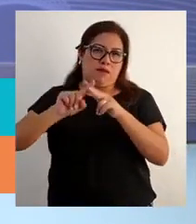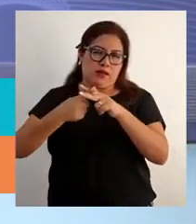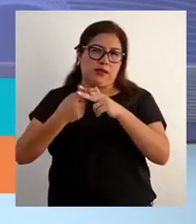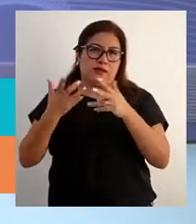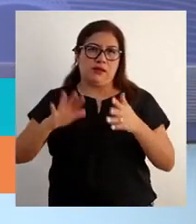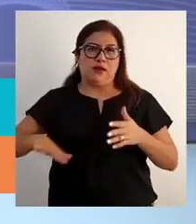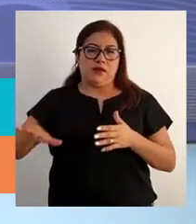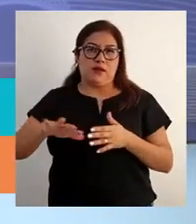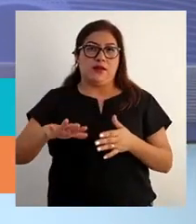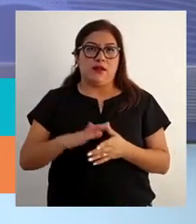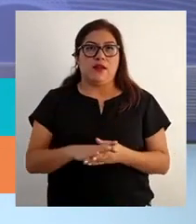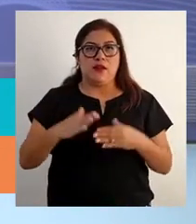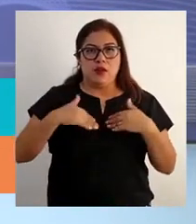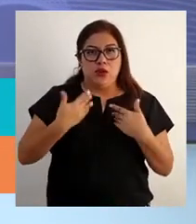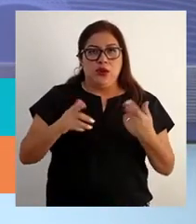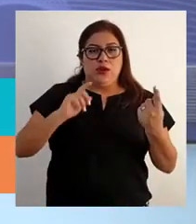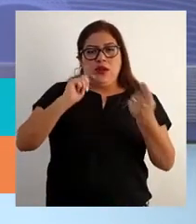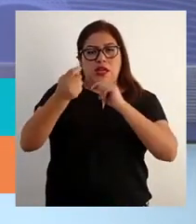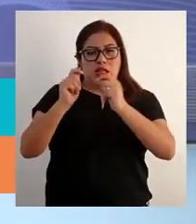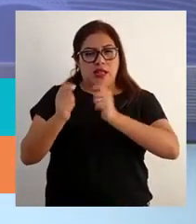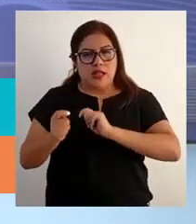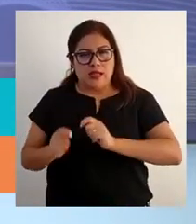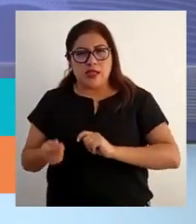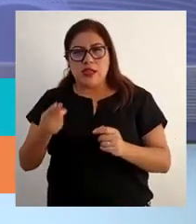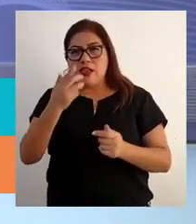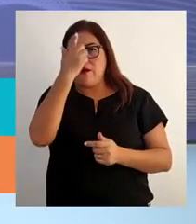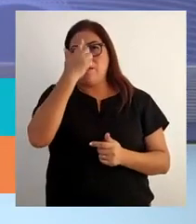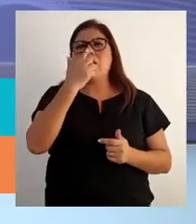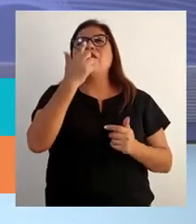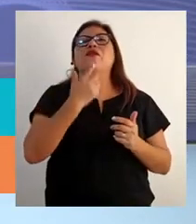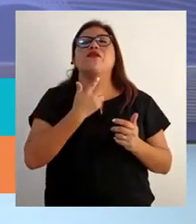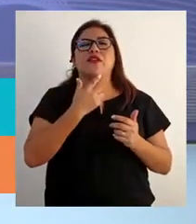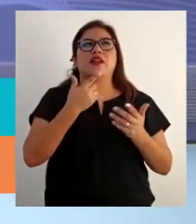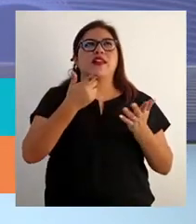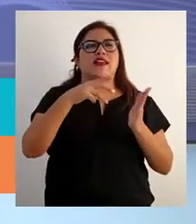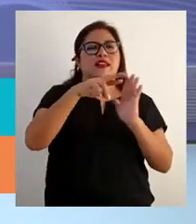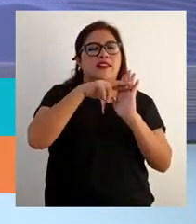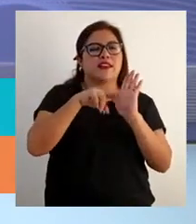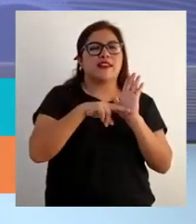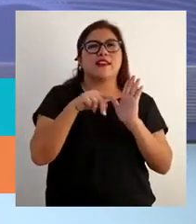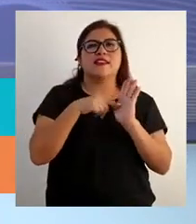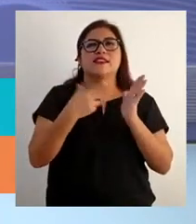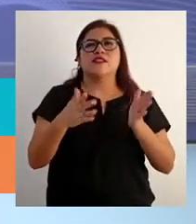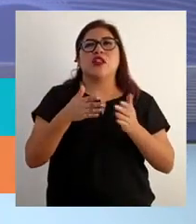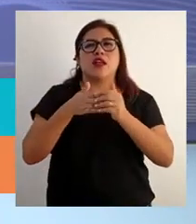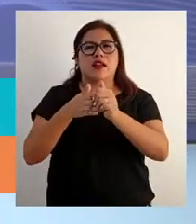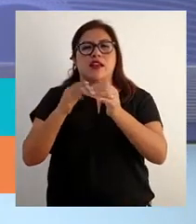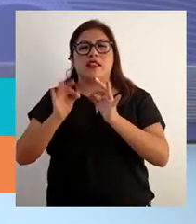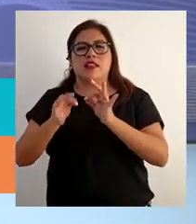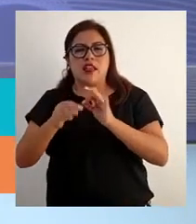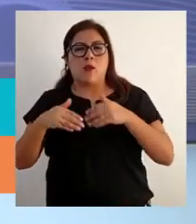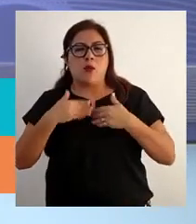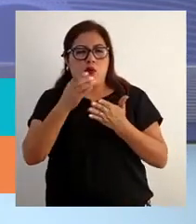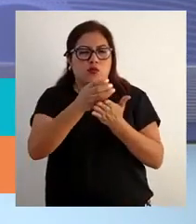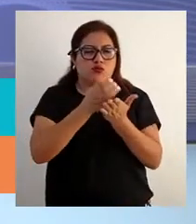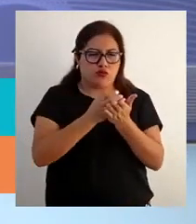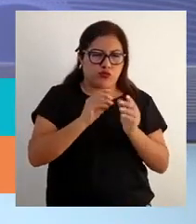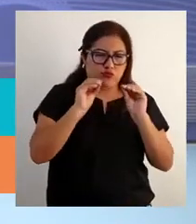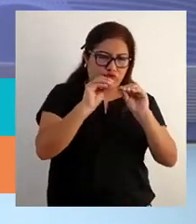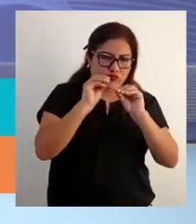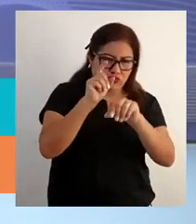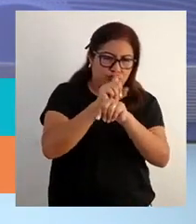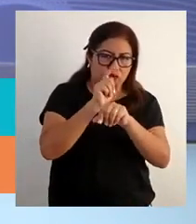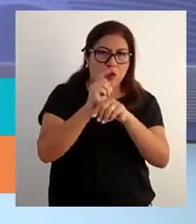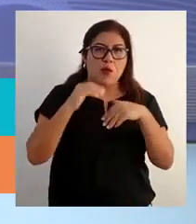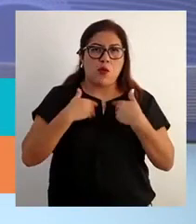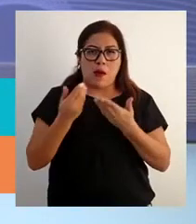puedan adaptar el perfil de requisitos guías e intérpretes para poder diseñar cursos, ¿no?, que permitan justamente que más y más personas se puedan